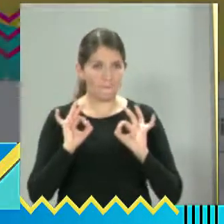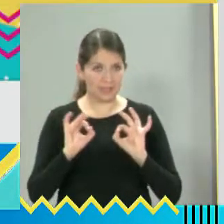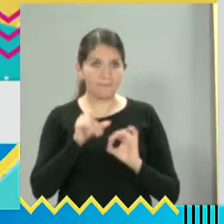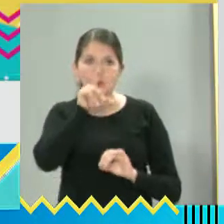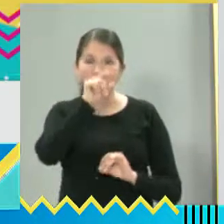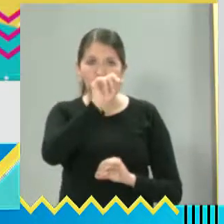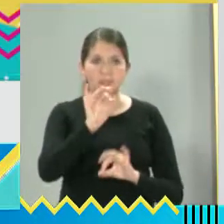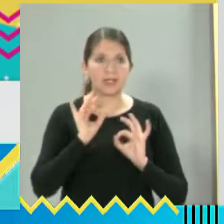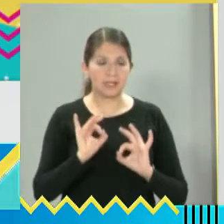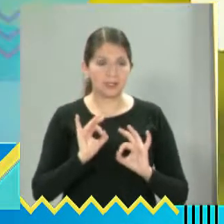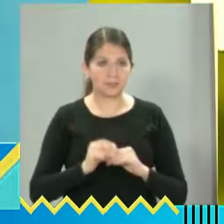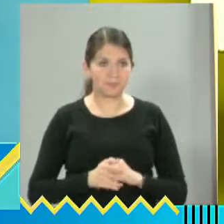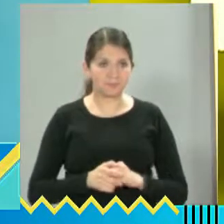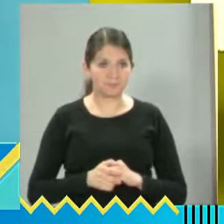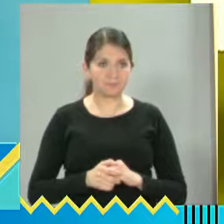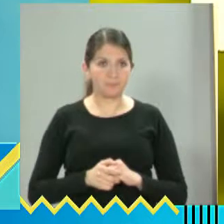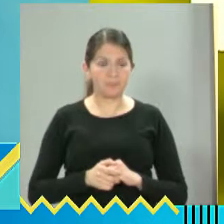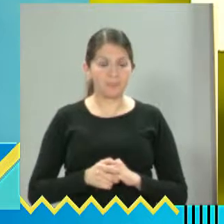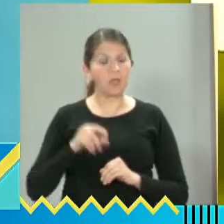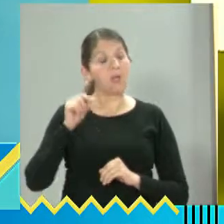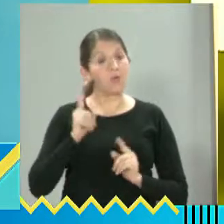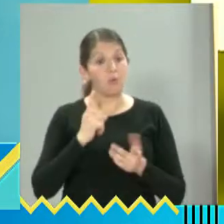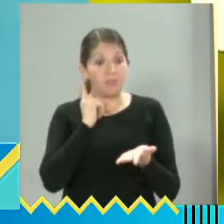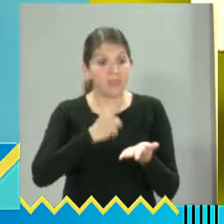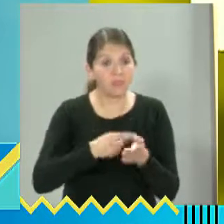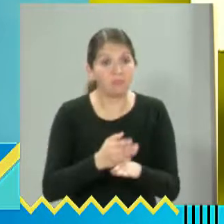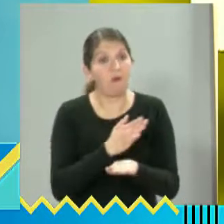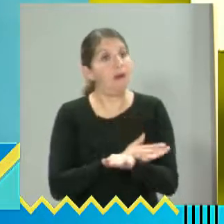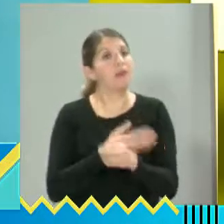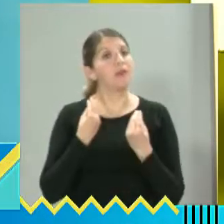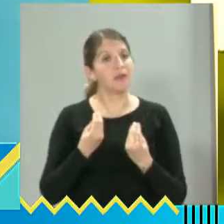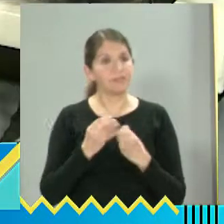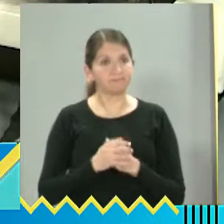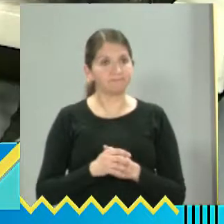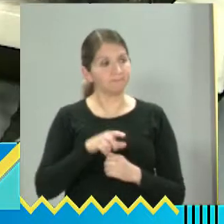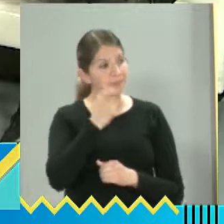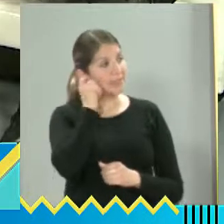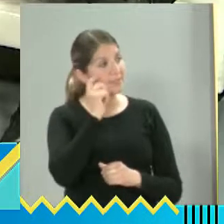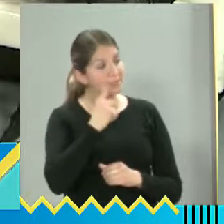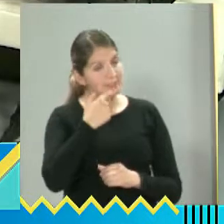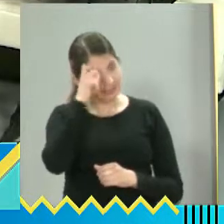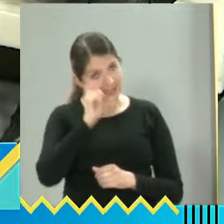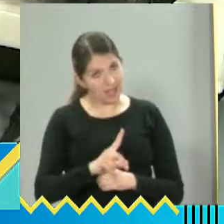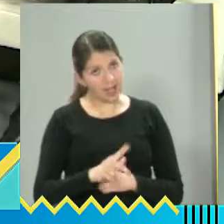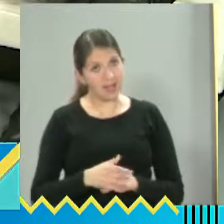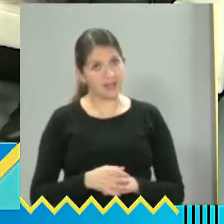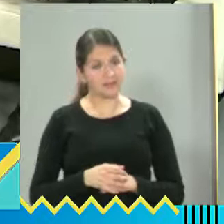de Sebastián Laza en relación a los aspectos a tener en cuenta al momento de tomar una decisión. Nos vamos a Gisela. Qué